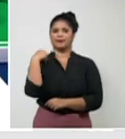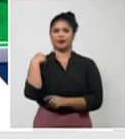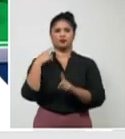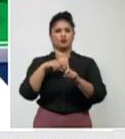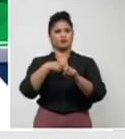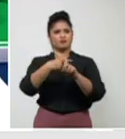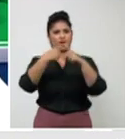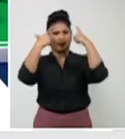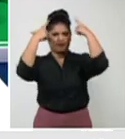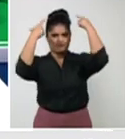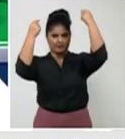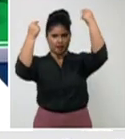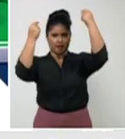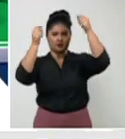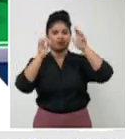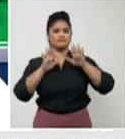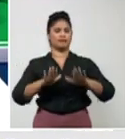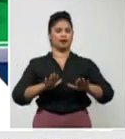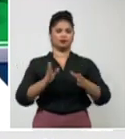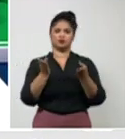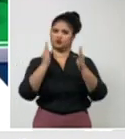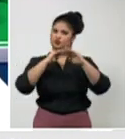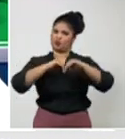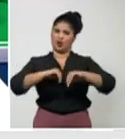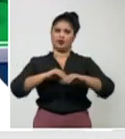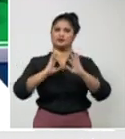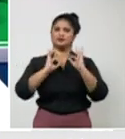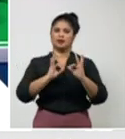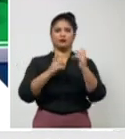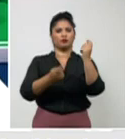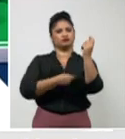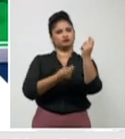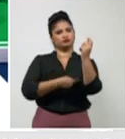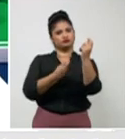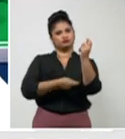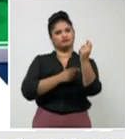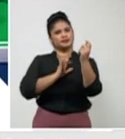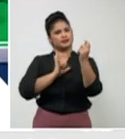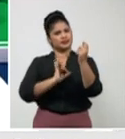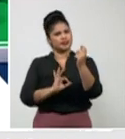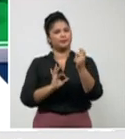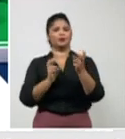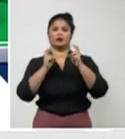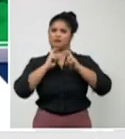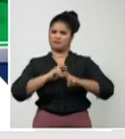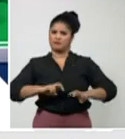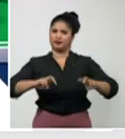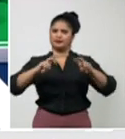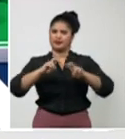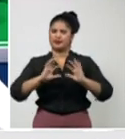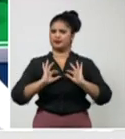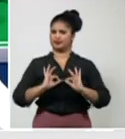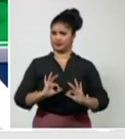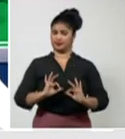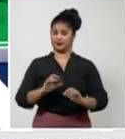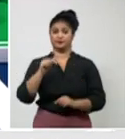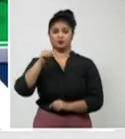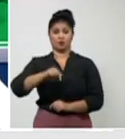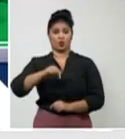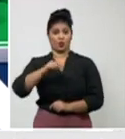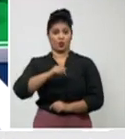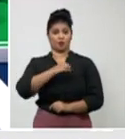y para seguir teniendo indicadores favorables como lo hemos logrado en nuestro país. Hoy